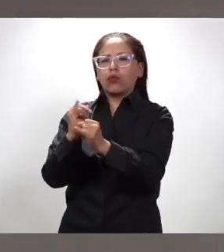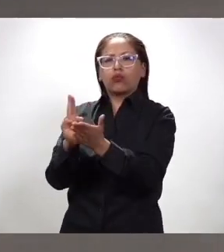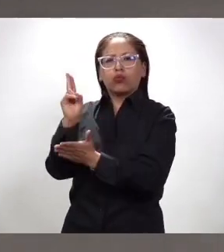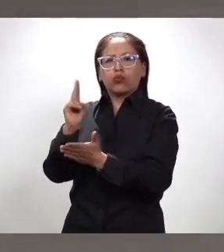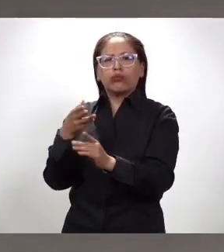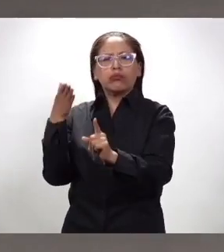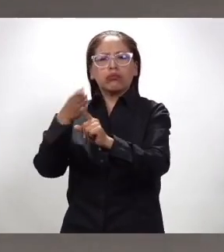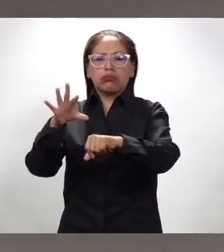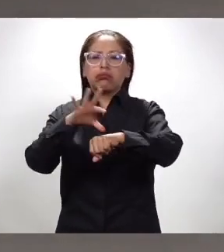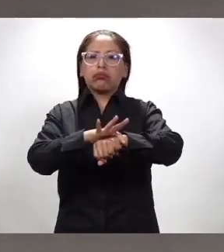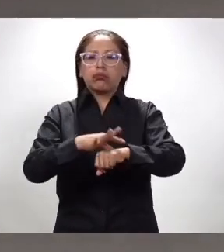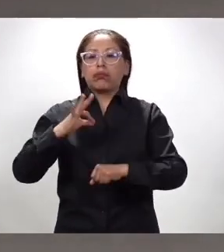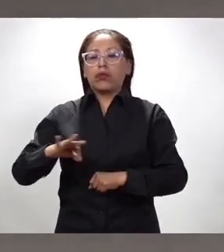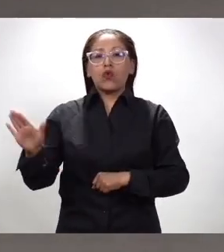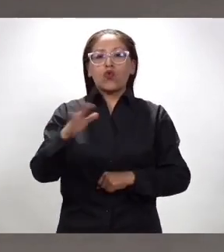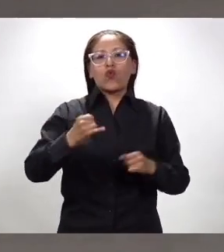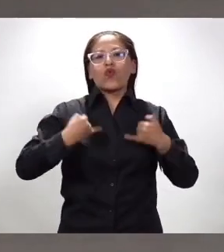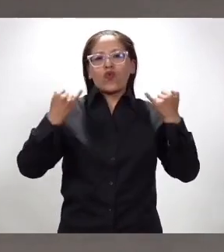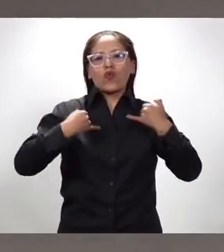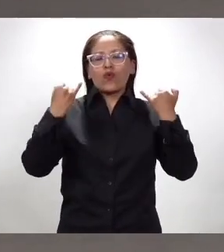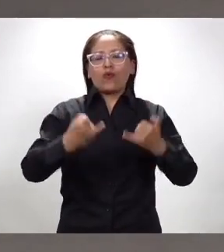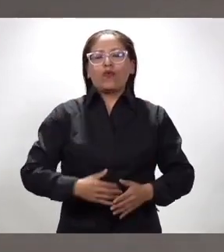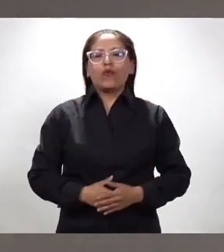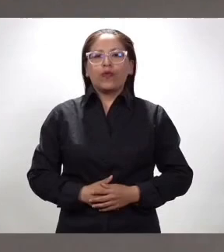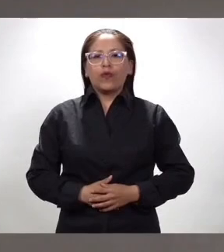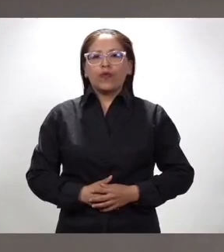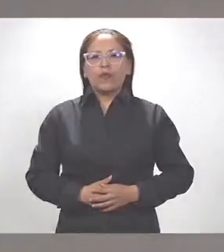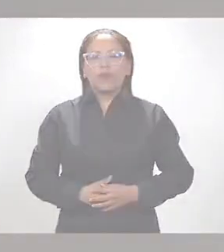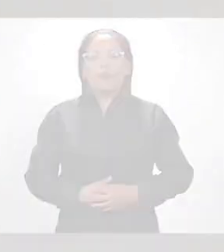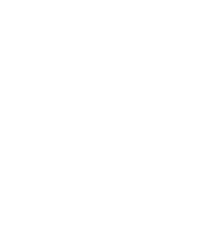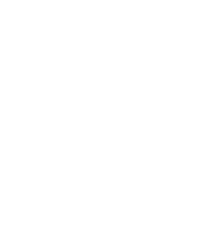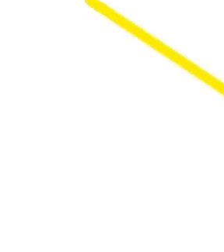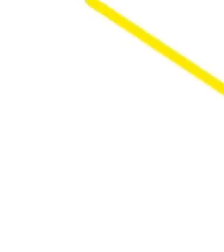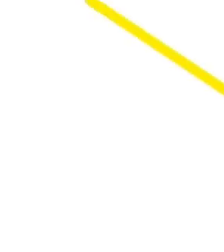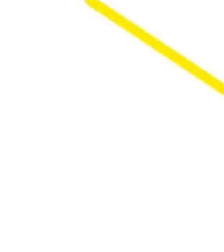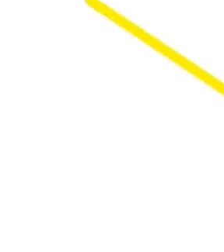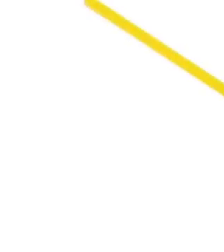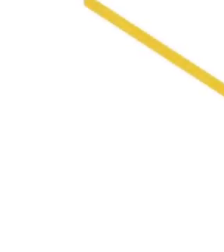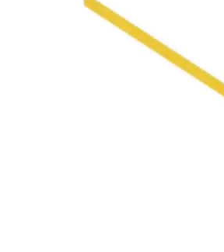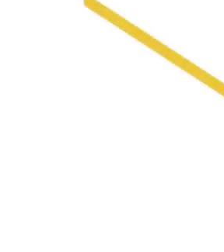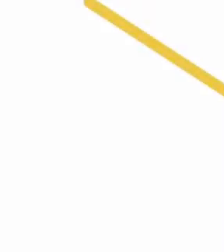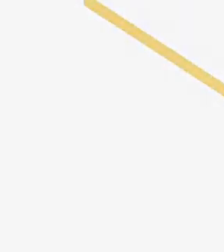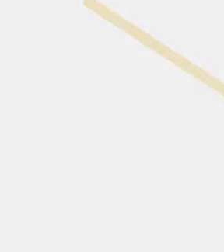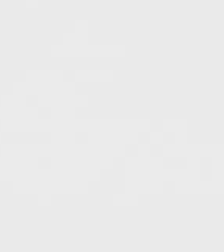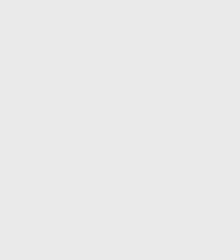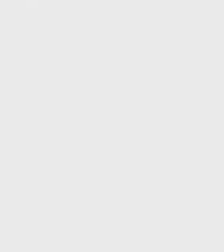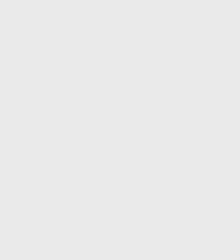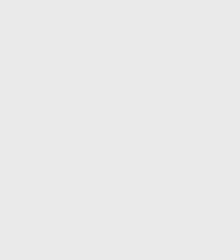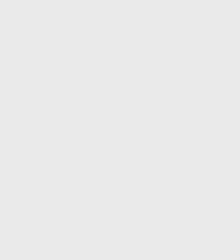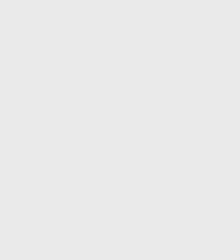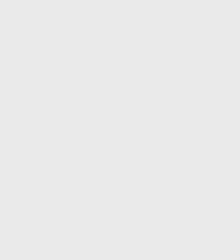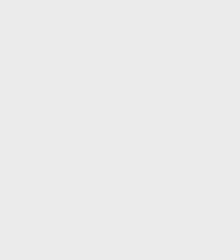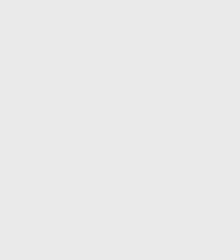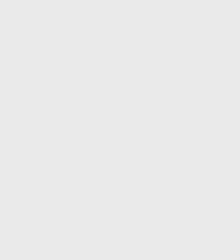e internacionales en materia agroambiental a favor de los jóvenes. Elecciones Judiciales 2024.